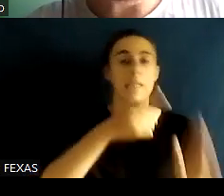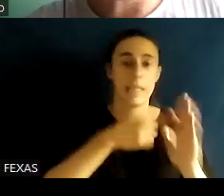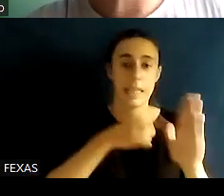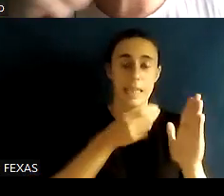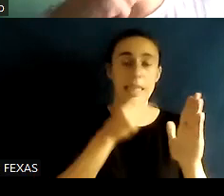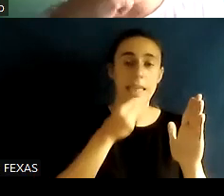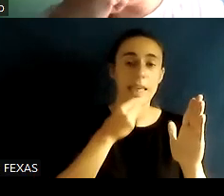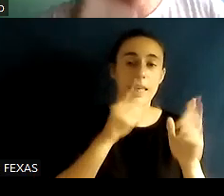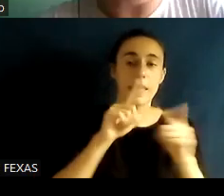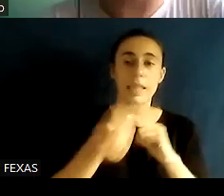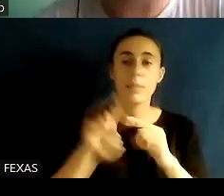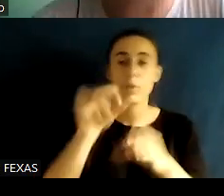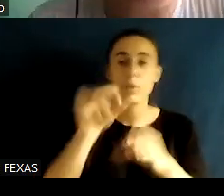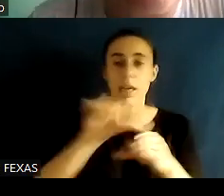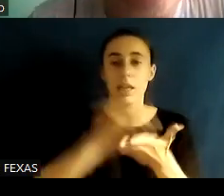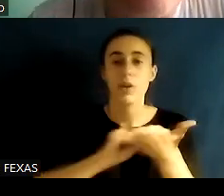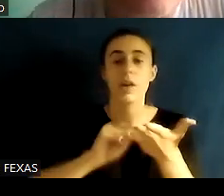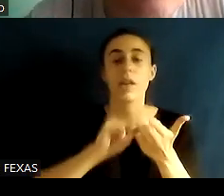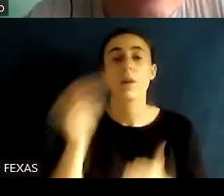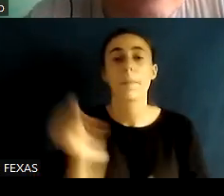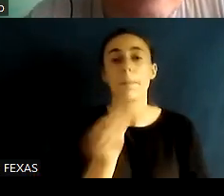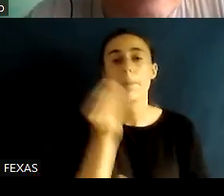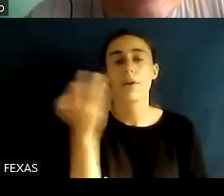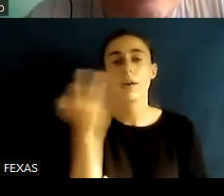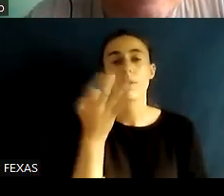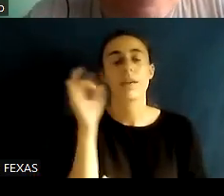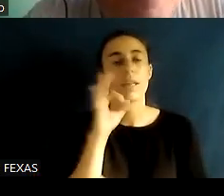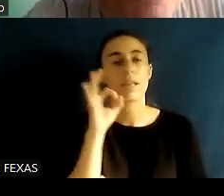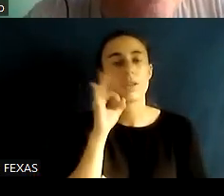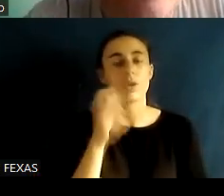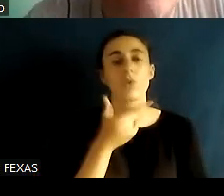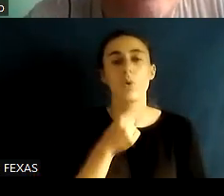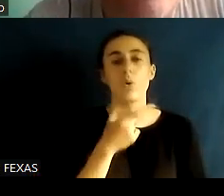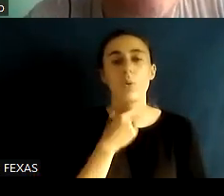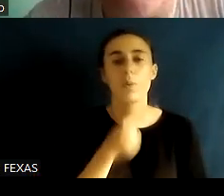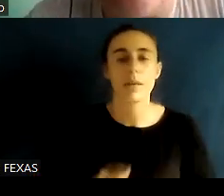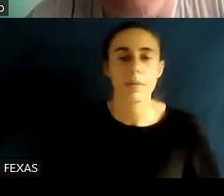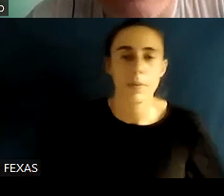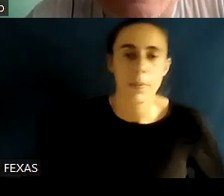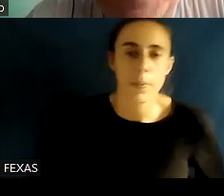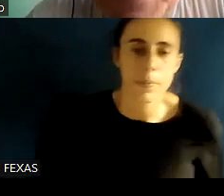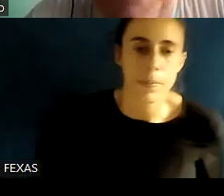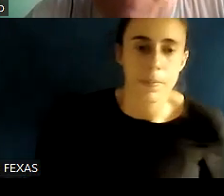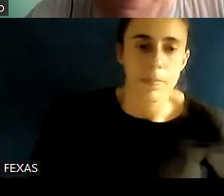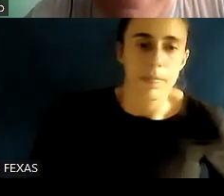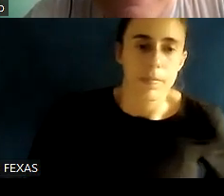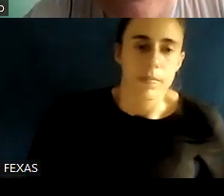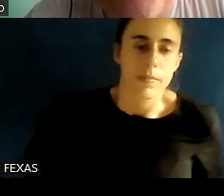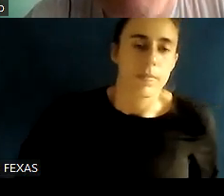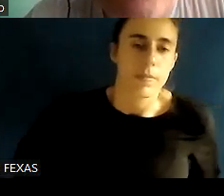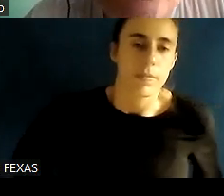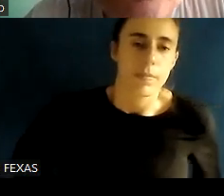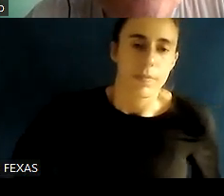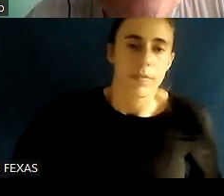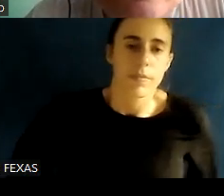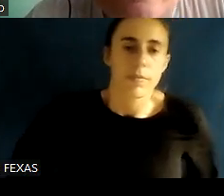3 mejoraba también los trastornos del humor en una revisión que se realizó en 2017. Con